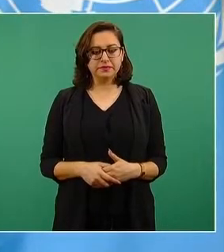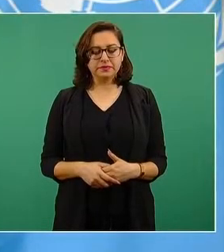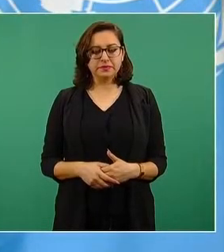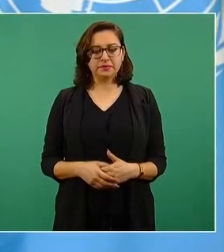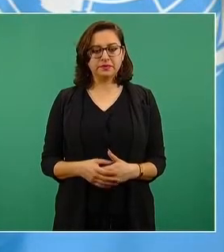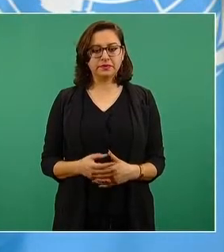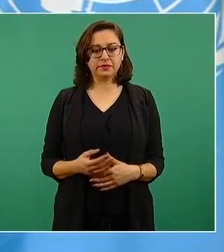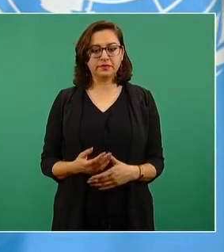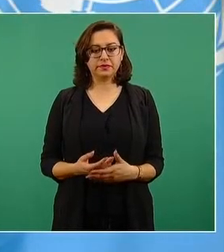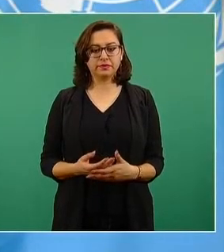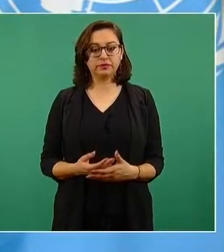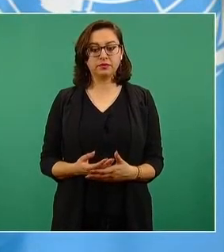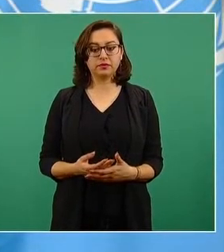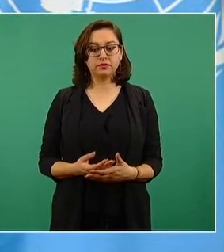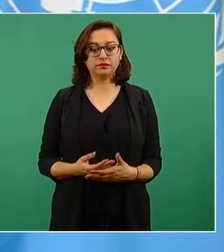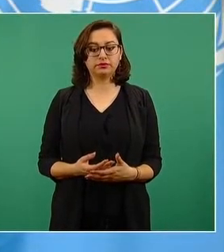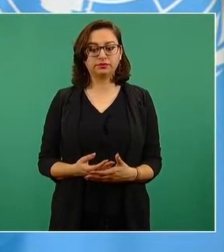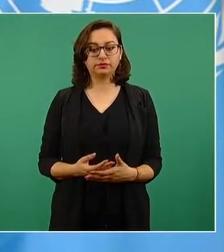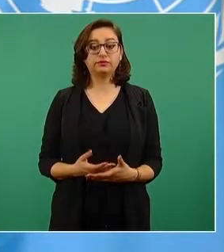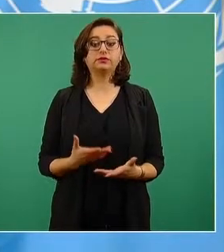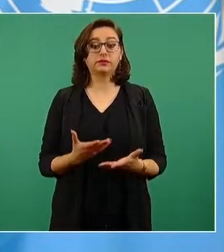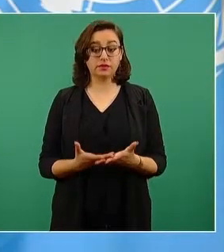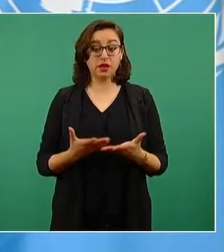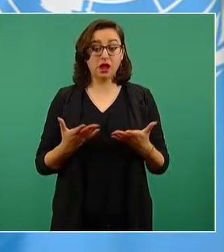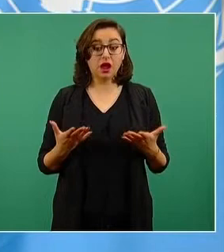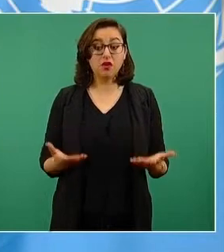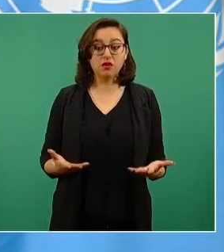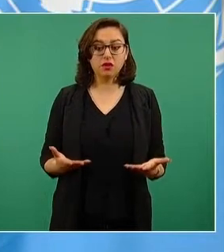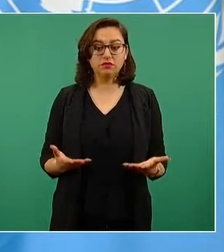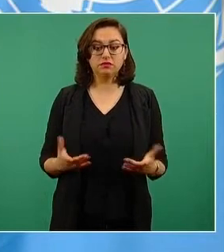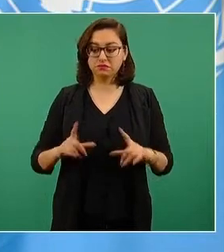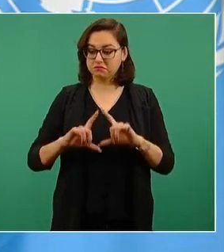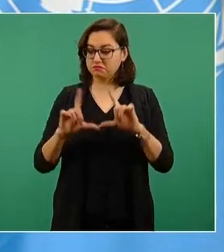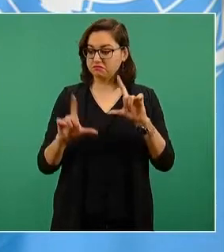Ahora, en nuestro país es distinto.